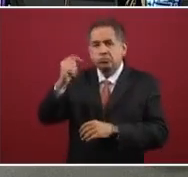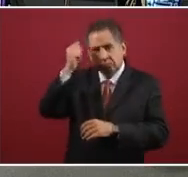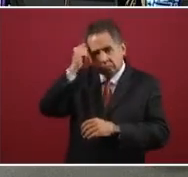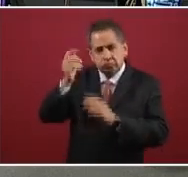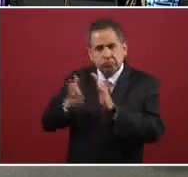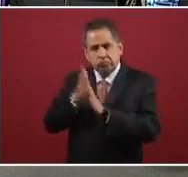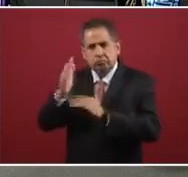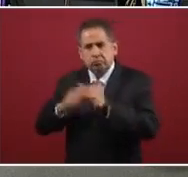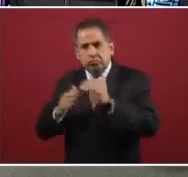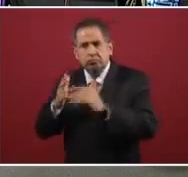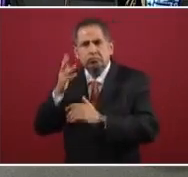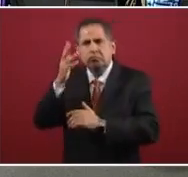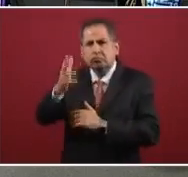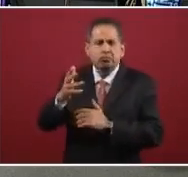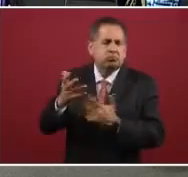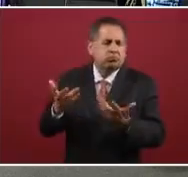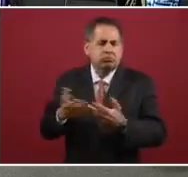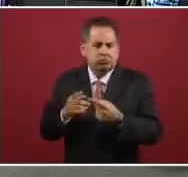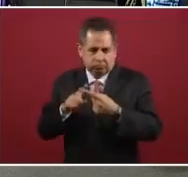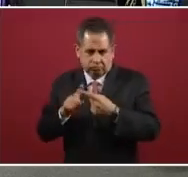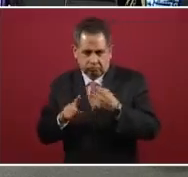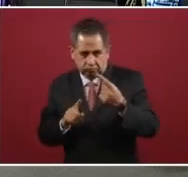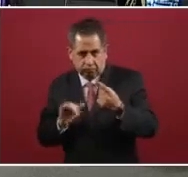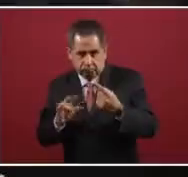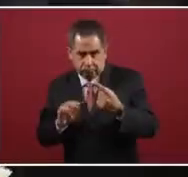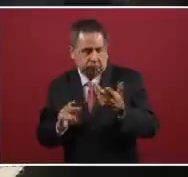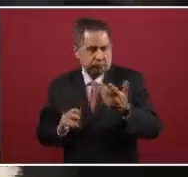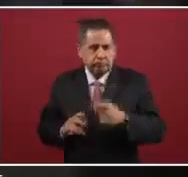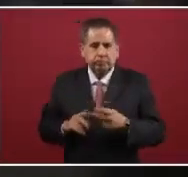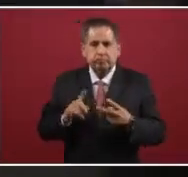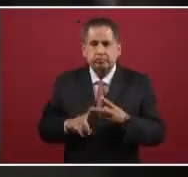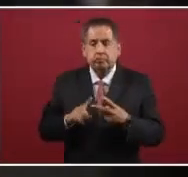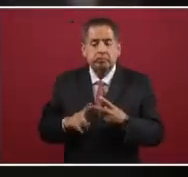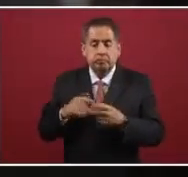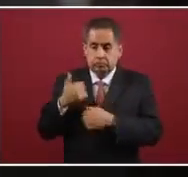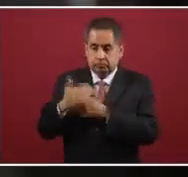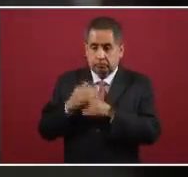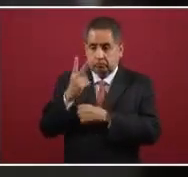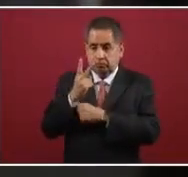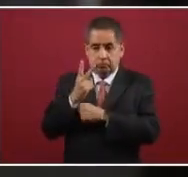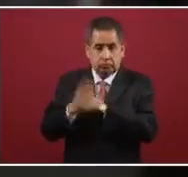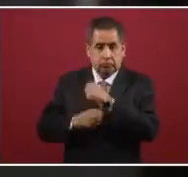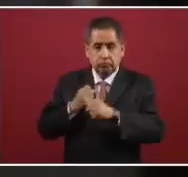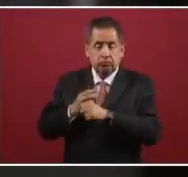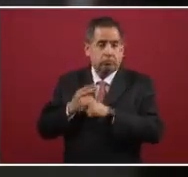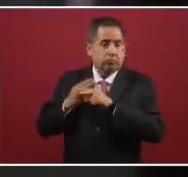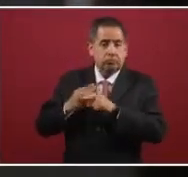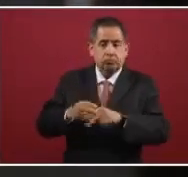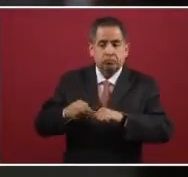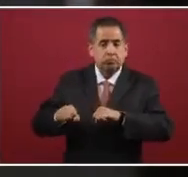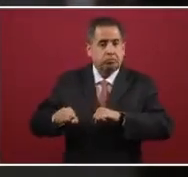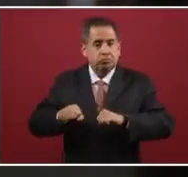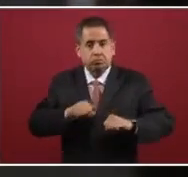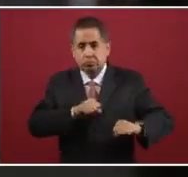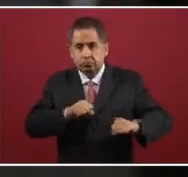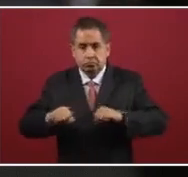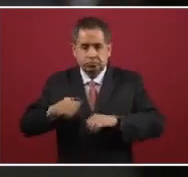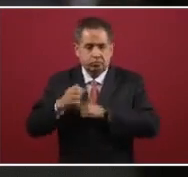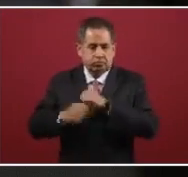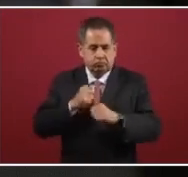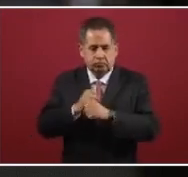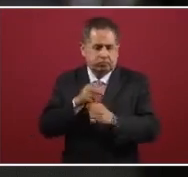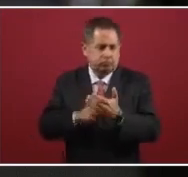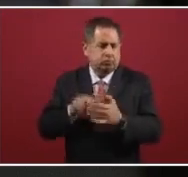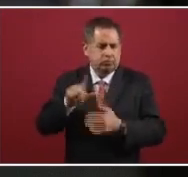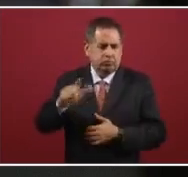¿Usted descartaría ese futuro? Eso por un lado. Y estamos cerca del segundo aniversario de los sismos que afectaron al país en